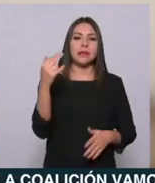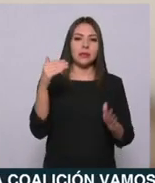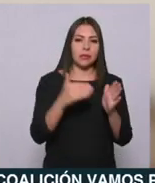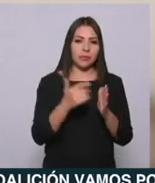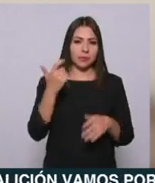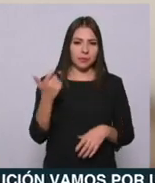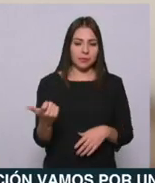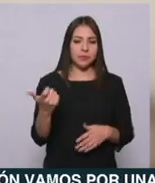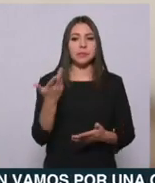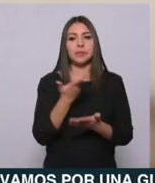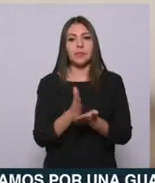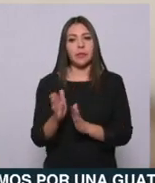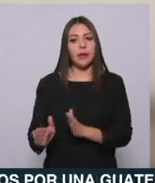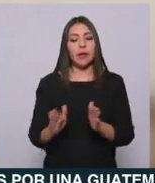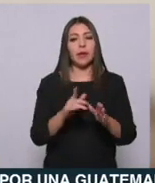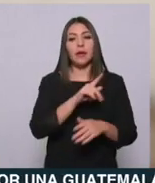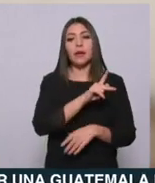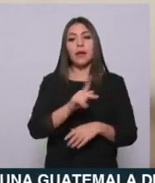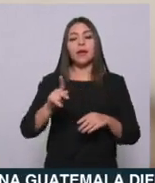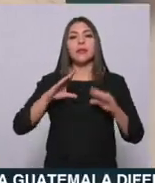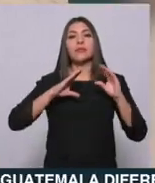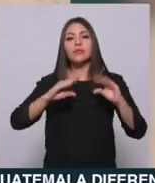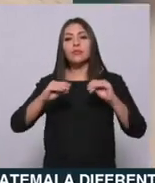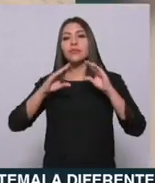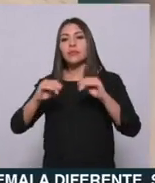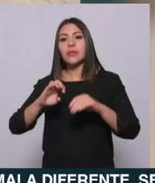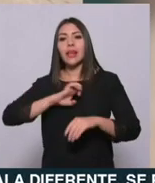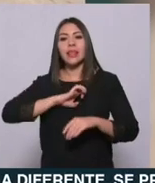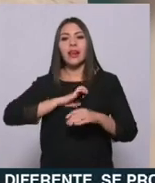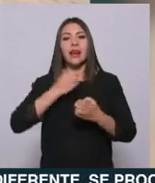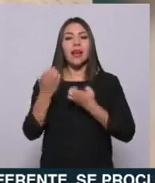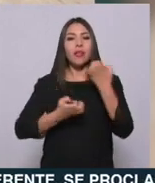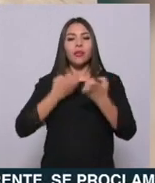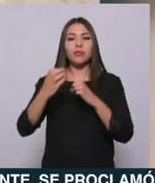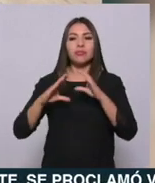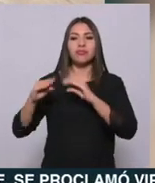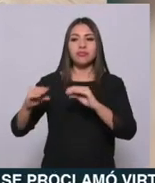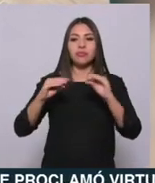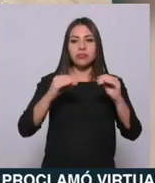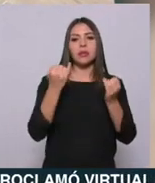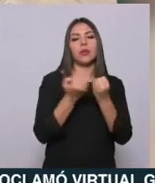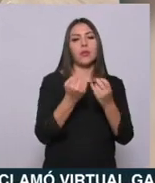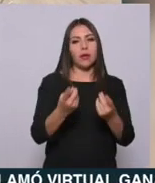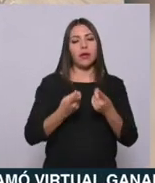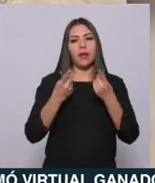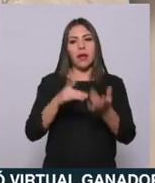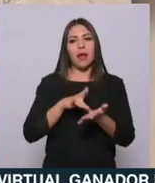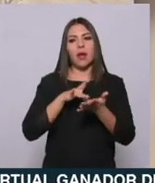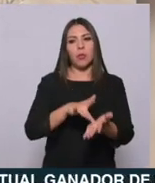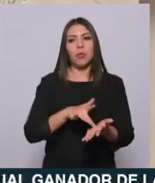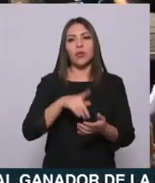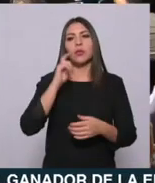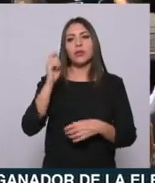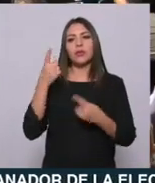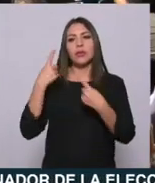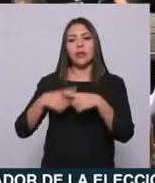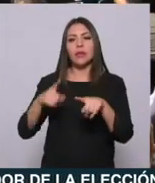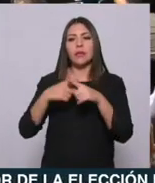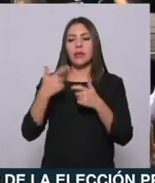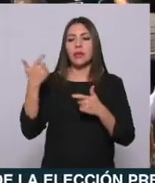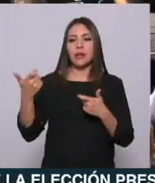entregará apoyo económico a los entrenadores de los deportistas, recursos que dijo se obtuvieron de diversas fuentes.